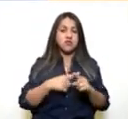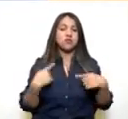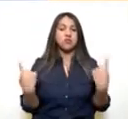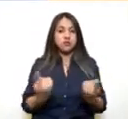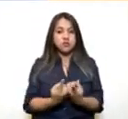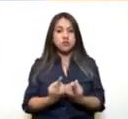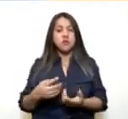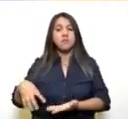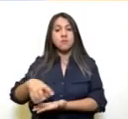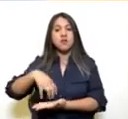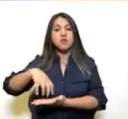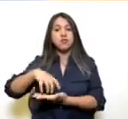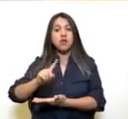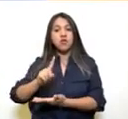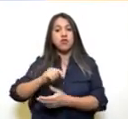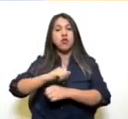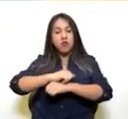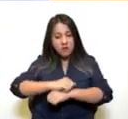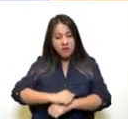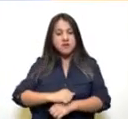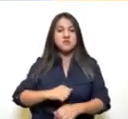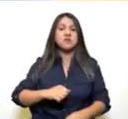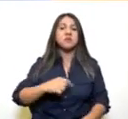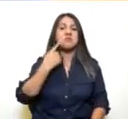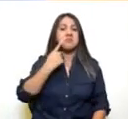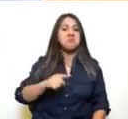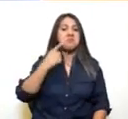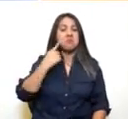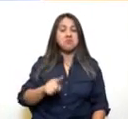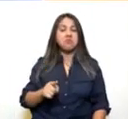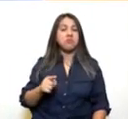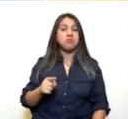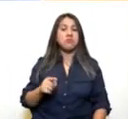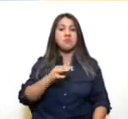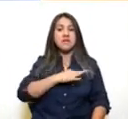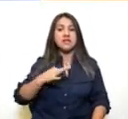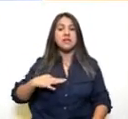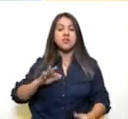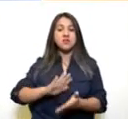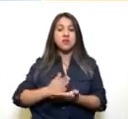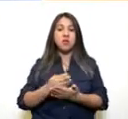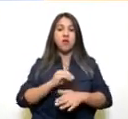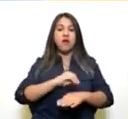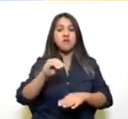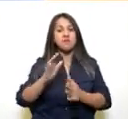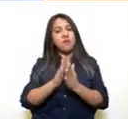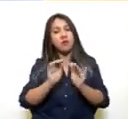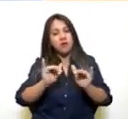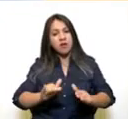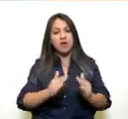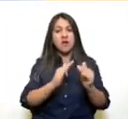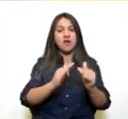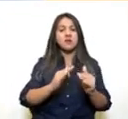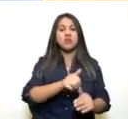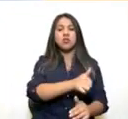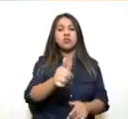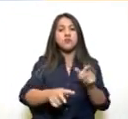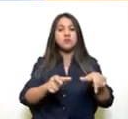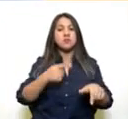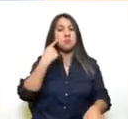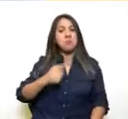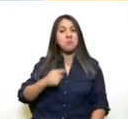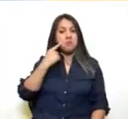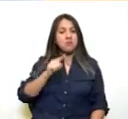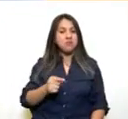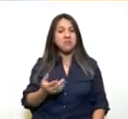que la población no está obedeciendo los instructivos que da el ministerio de salud cuál sería la estrategia correcta el tema de educación es un tema de que de